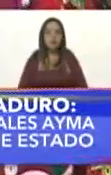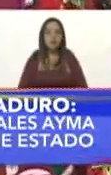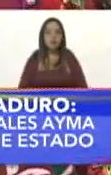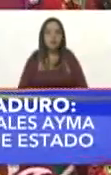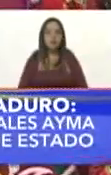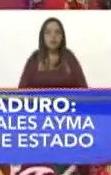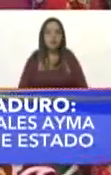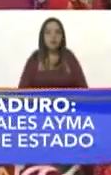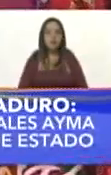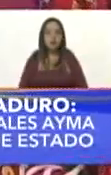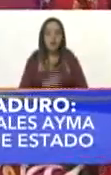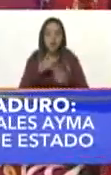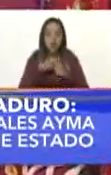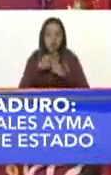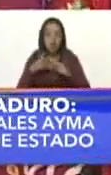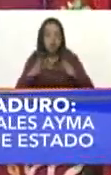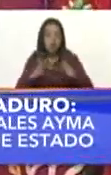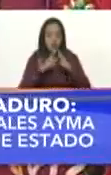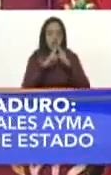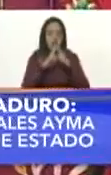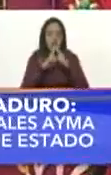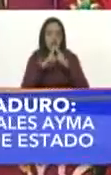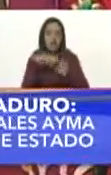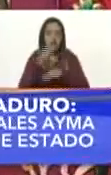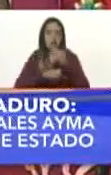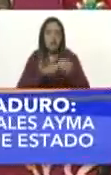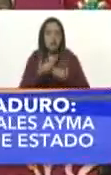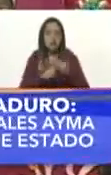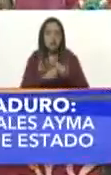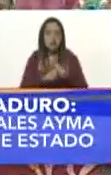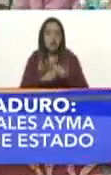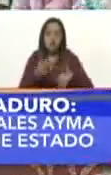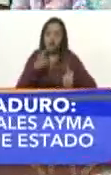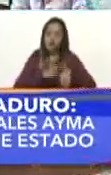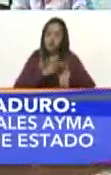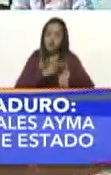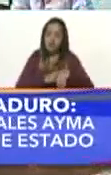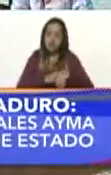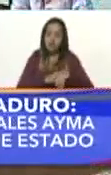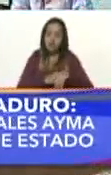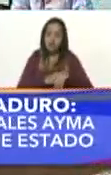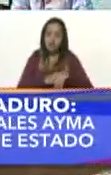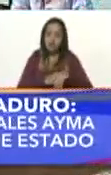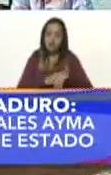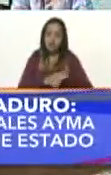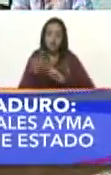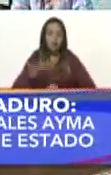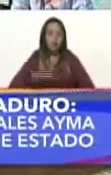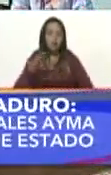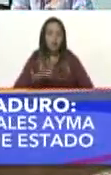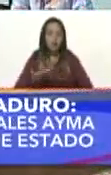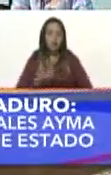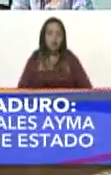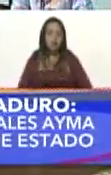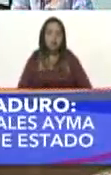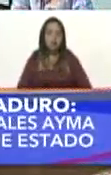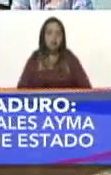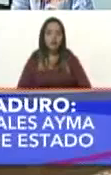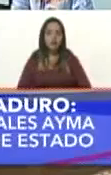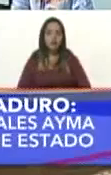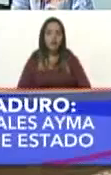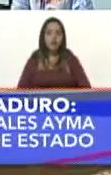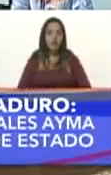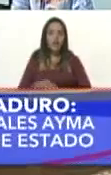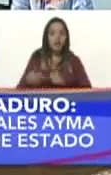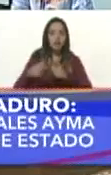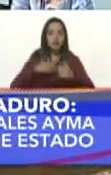Así que este encuentro se está dando en un momento muy importante de las luchas